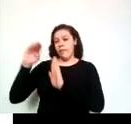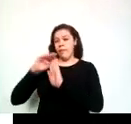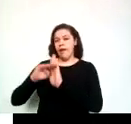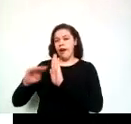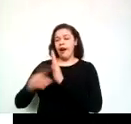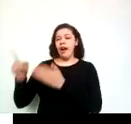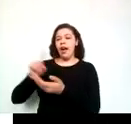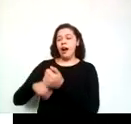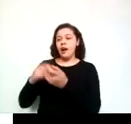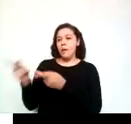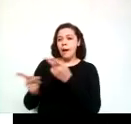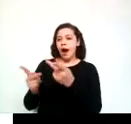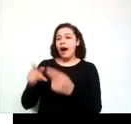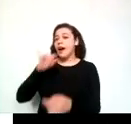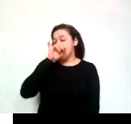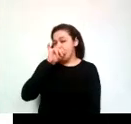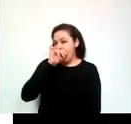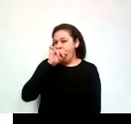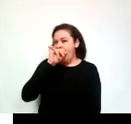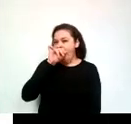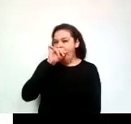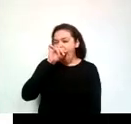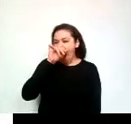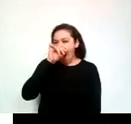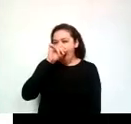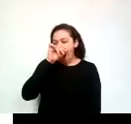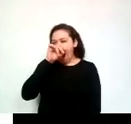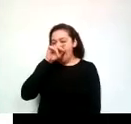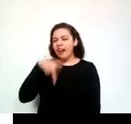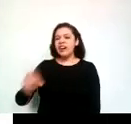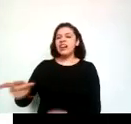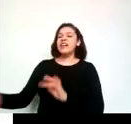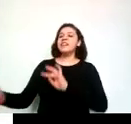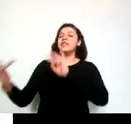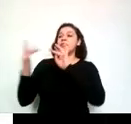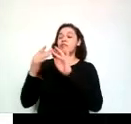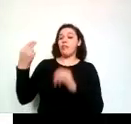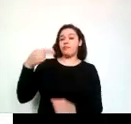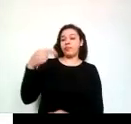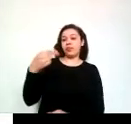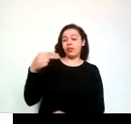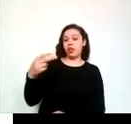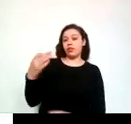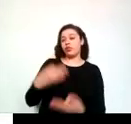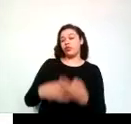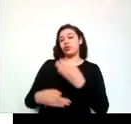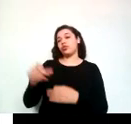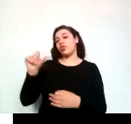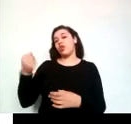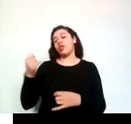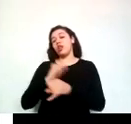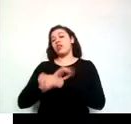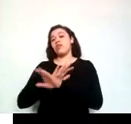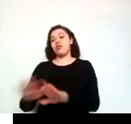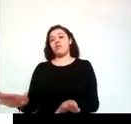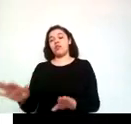sí, siempre y cuando nosotros podamos vincular el nombre del colaborador con todos aquellos otros datos que